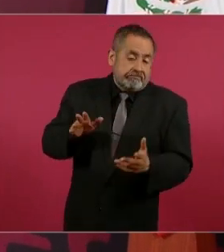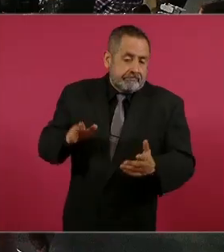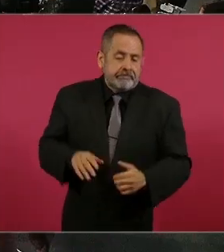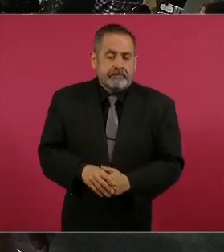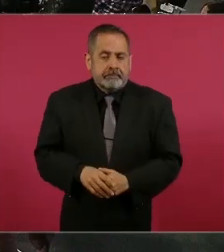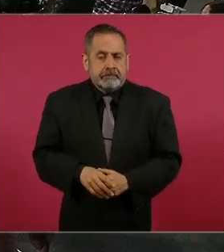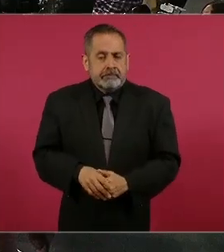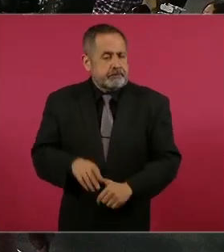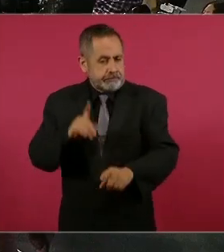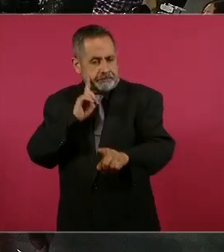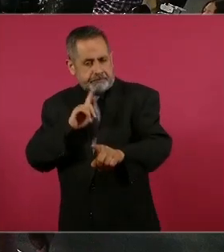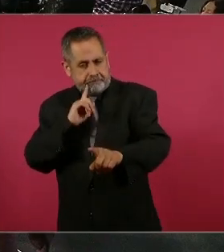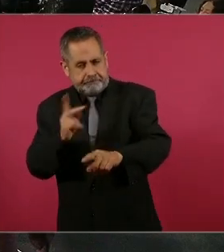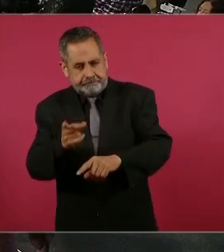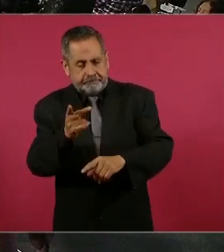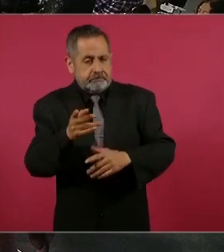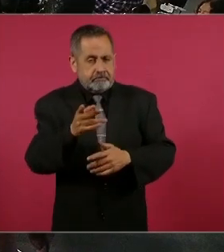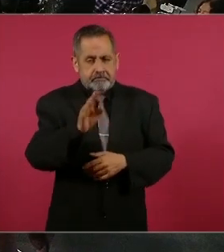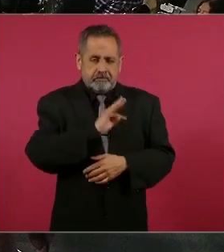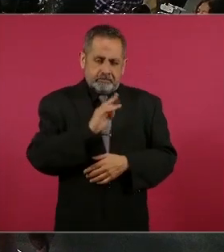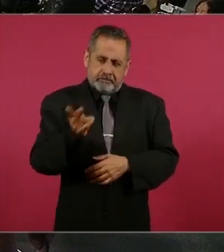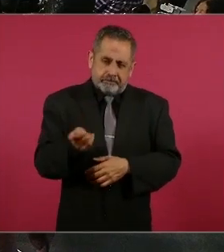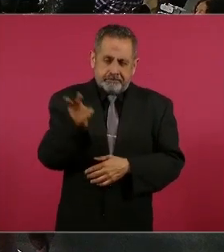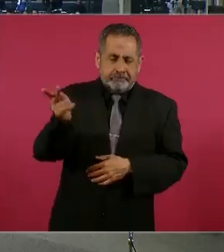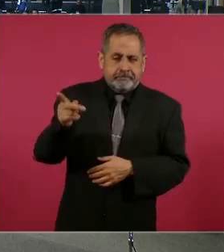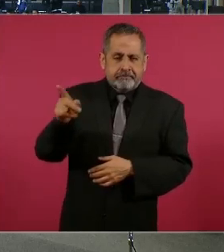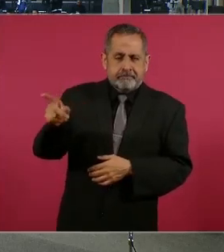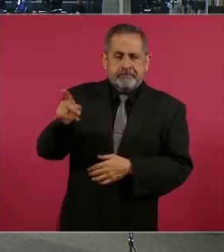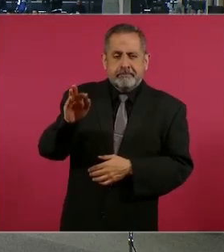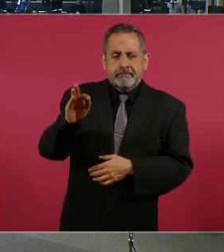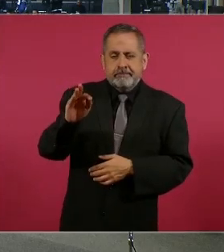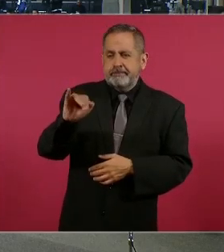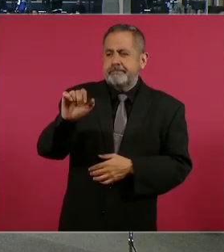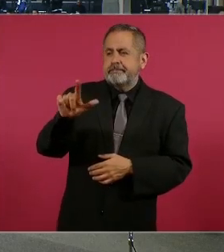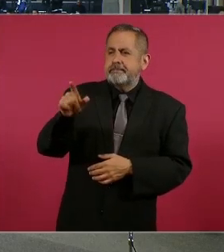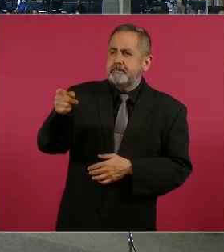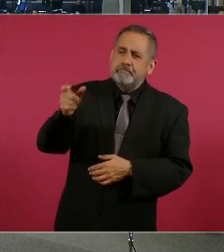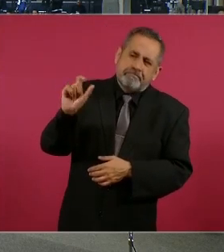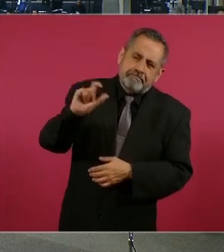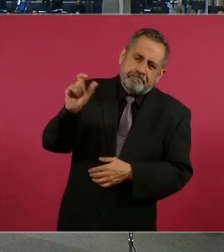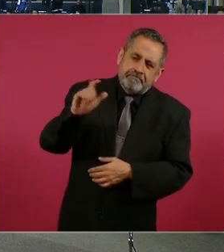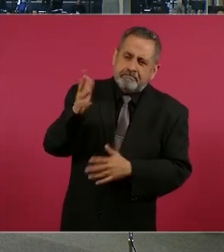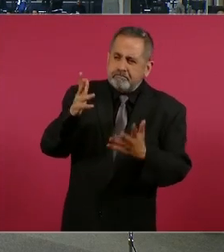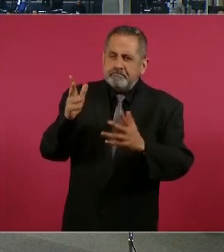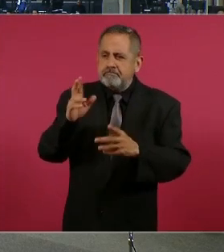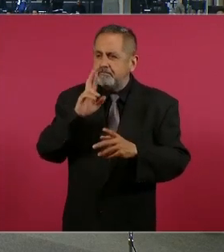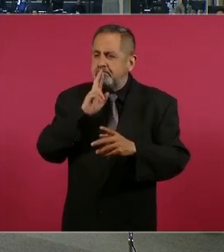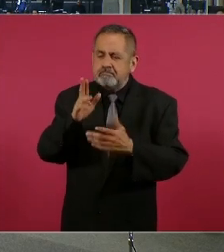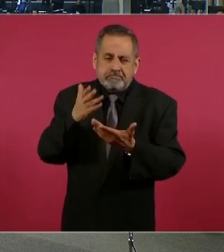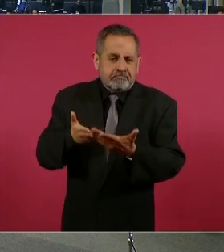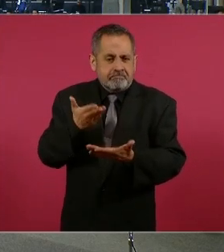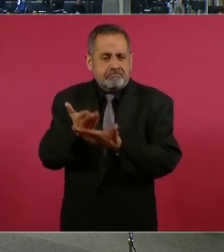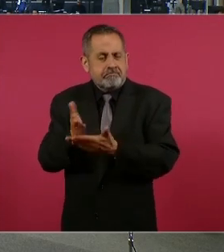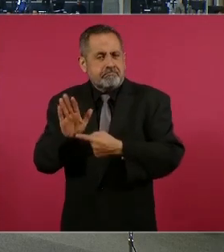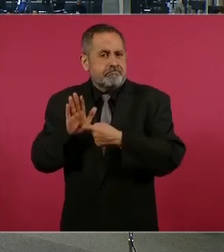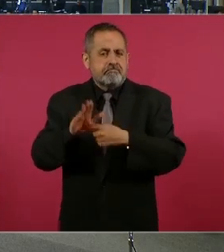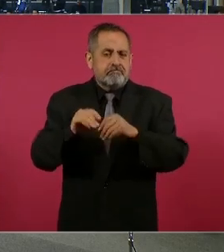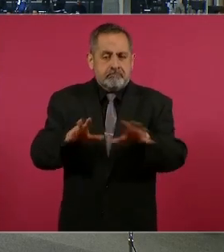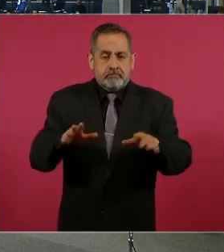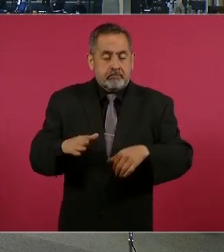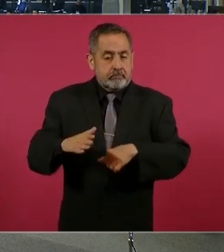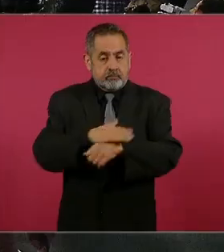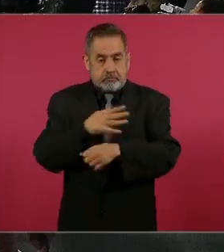entonces sí, le podría preguntar al fiscal Gertz Manero más o menos como cuándo piensan plantearlo, porque dentro de